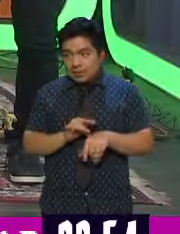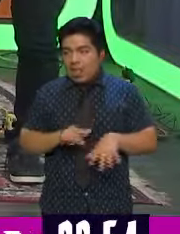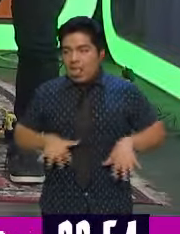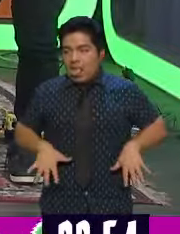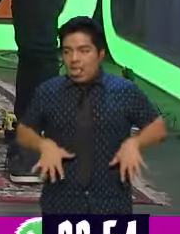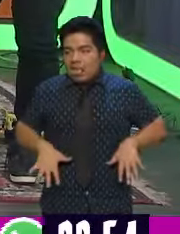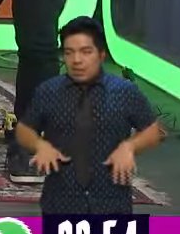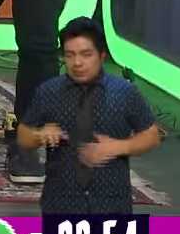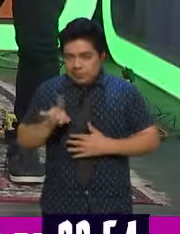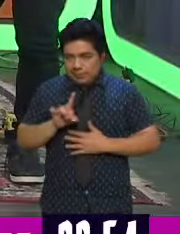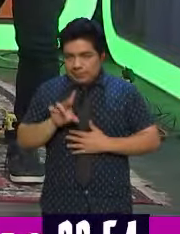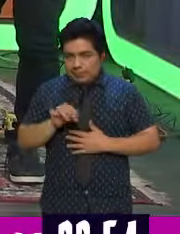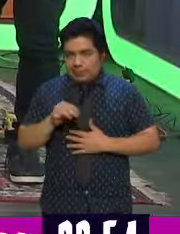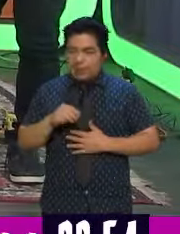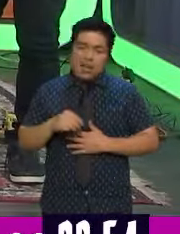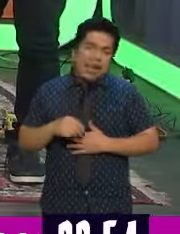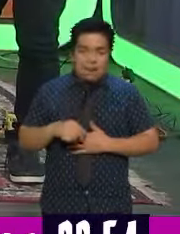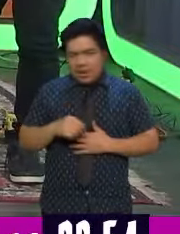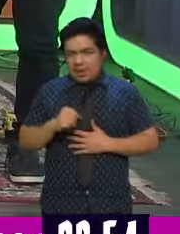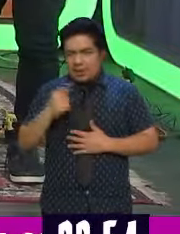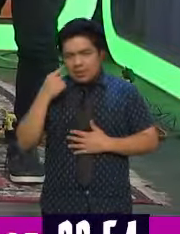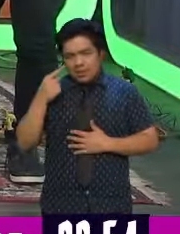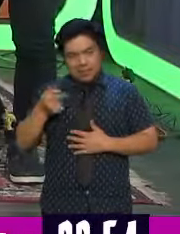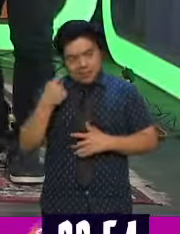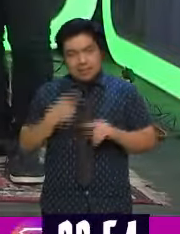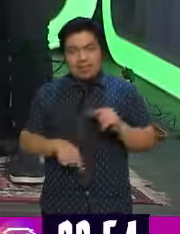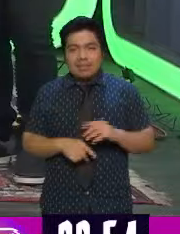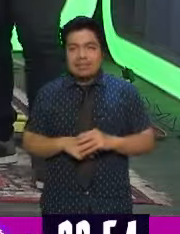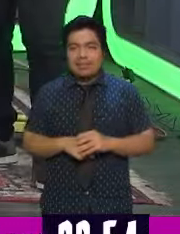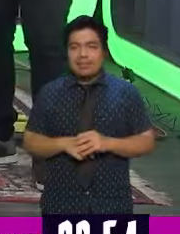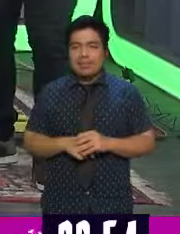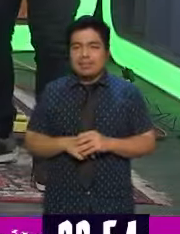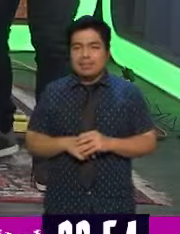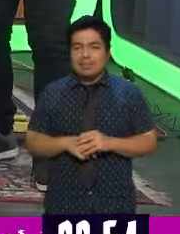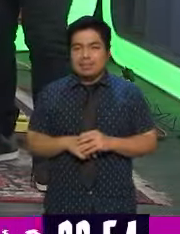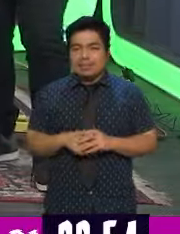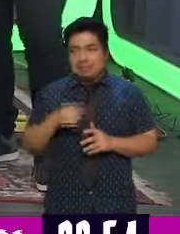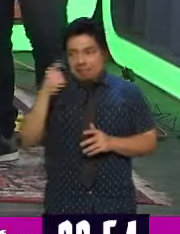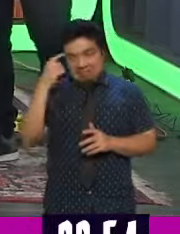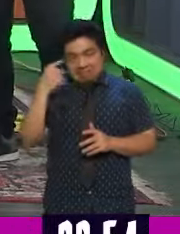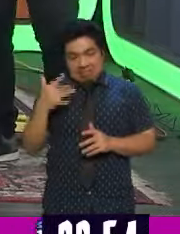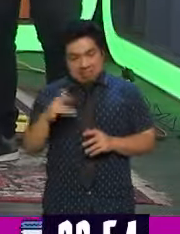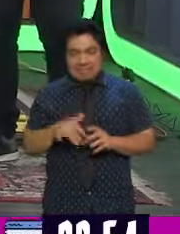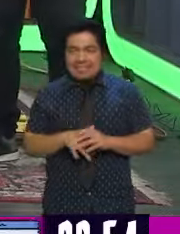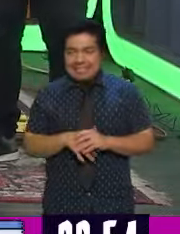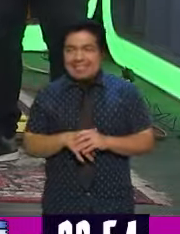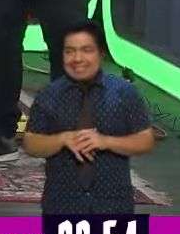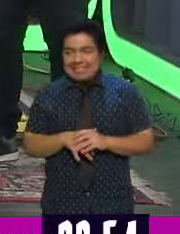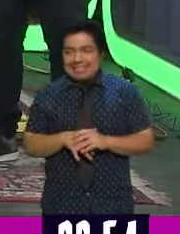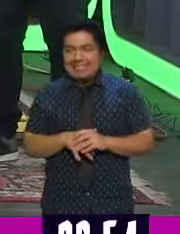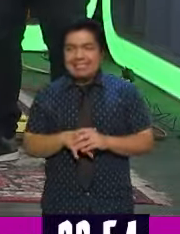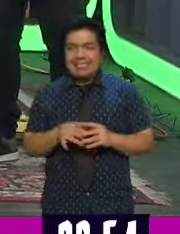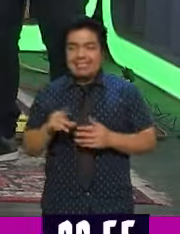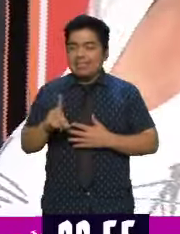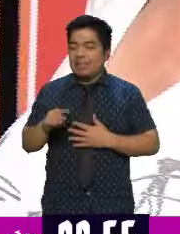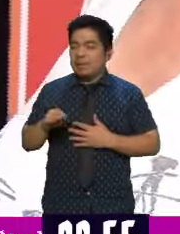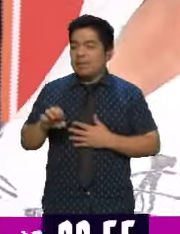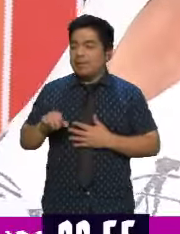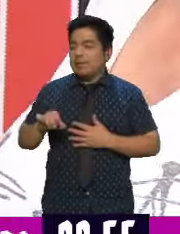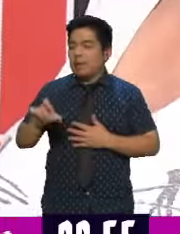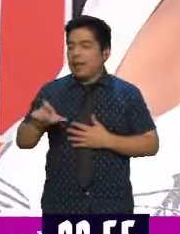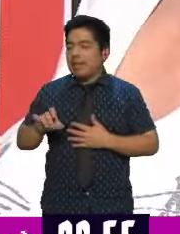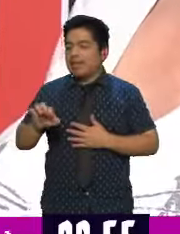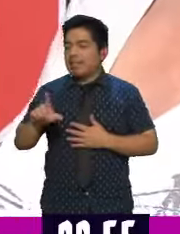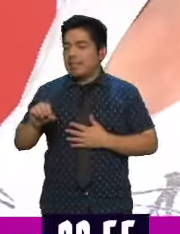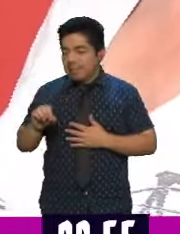sacatón. Ahora dale un cabezazo para que se le quite. Ay, con los picos, imagínese. Bueno, pues Dimensión Exilio, al